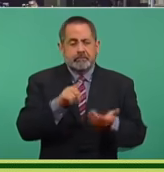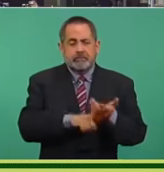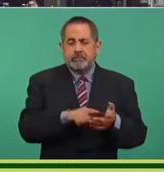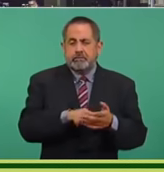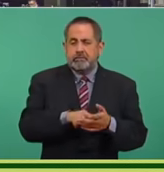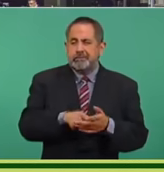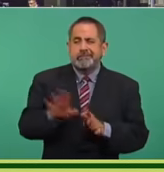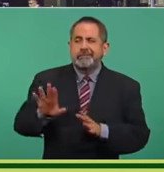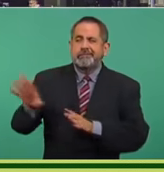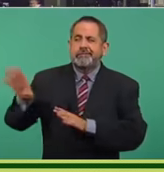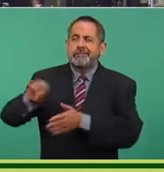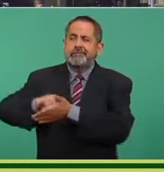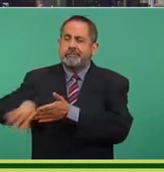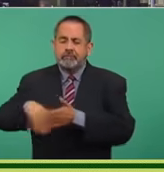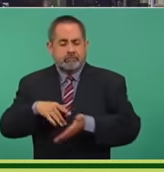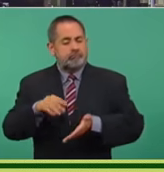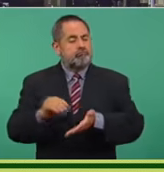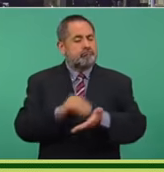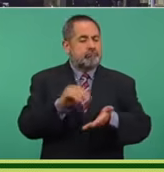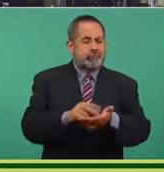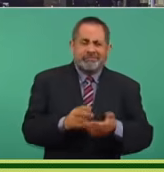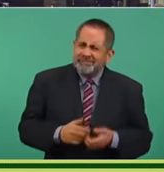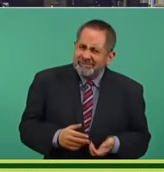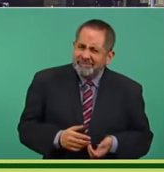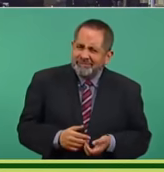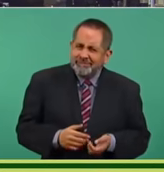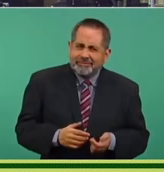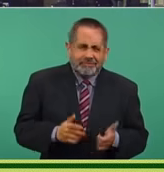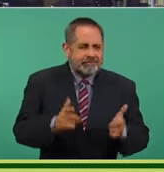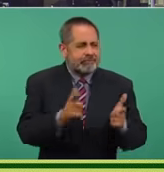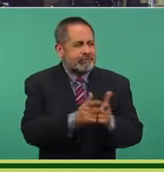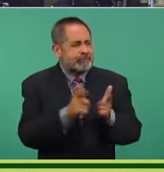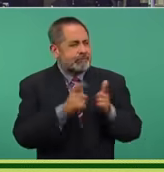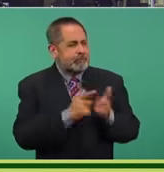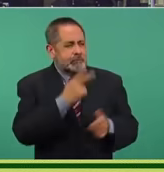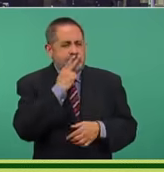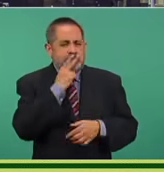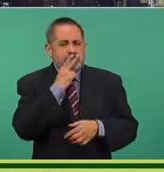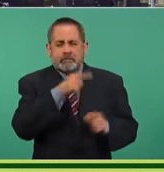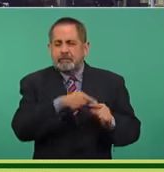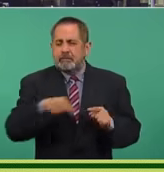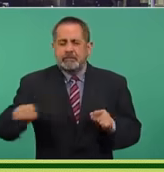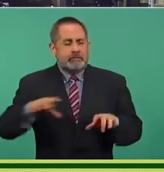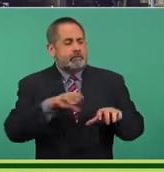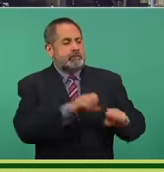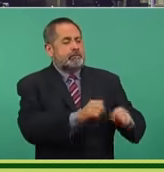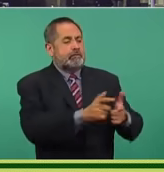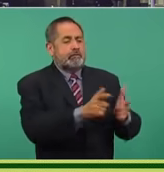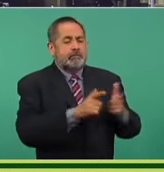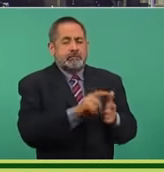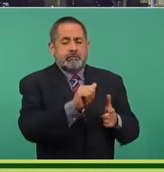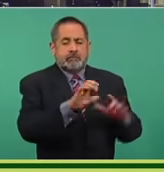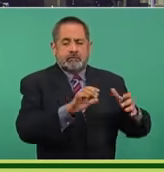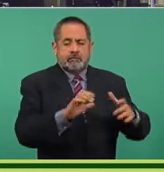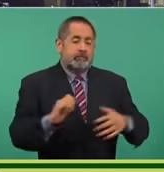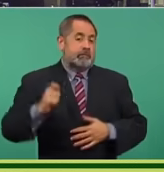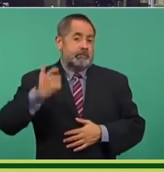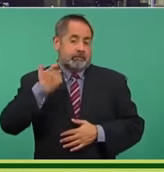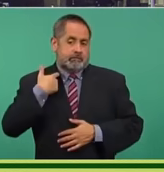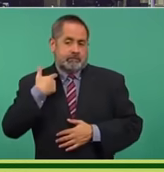en un grupo predilecto del régimen anterior